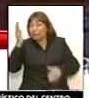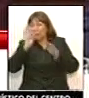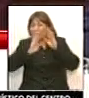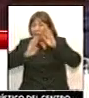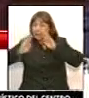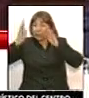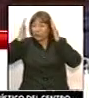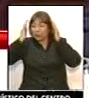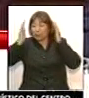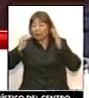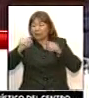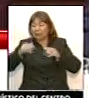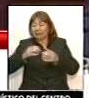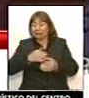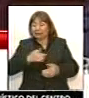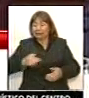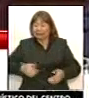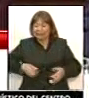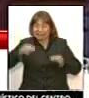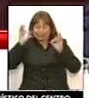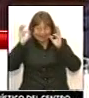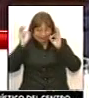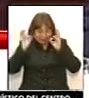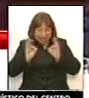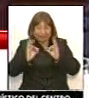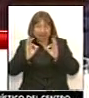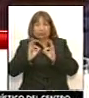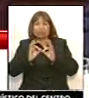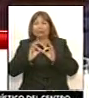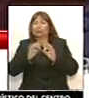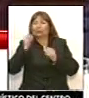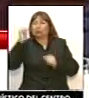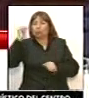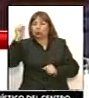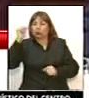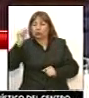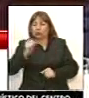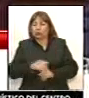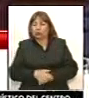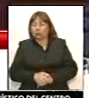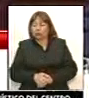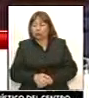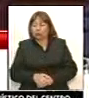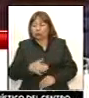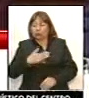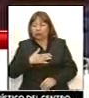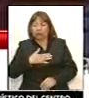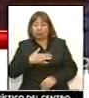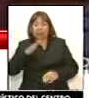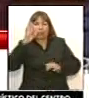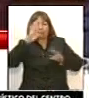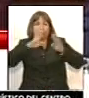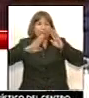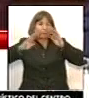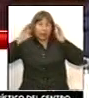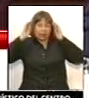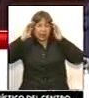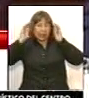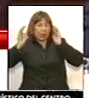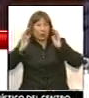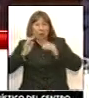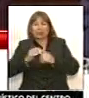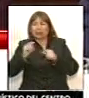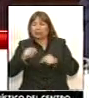través de la presidencia, es estrictamente en el derecho lo que a mí me preocupa, lo que estamos viendo